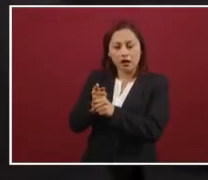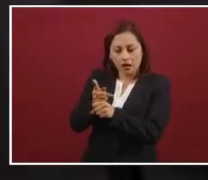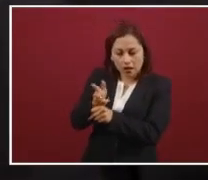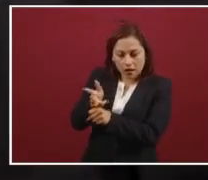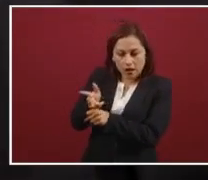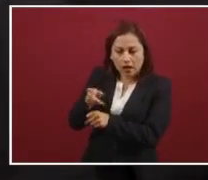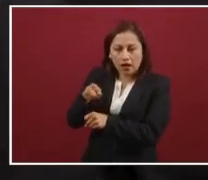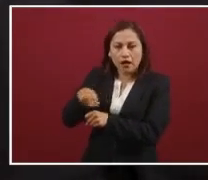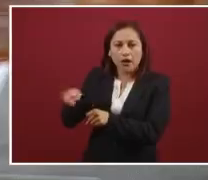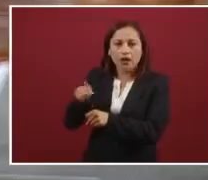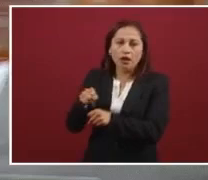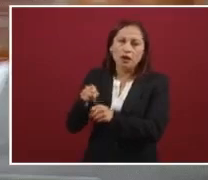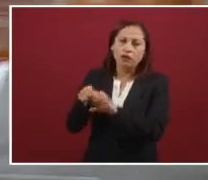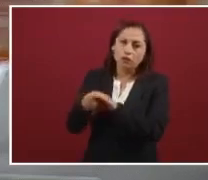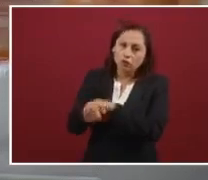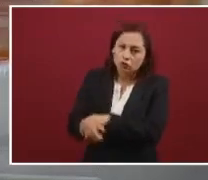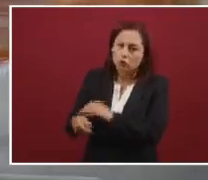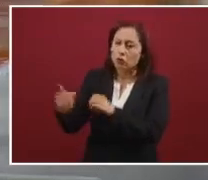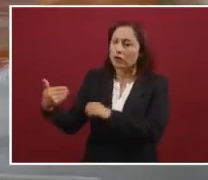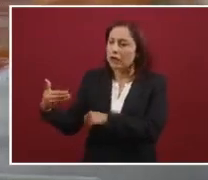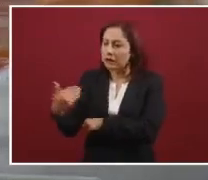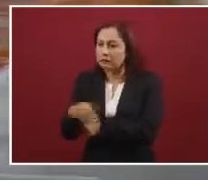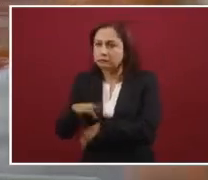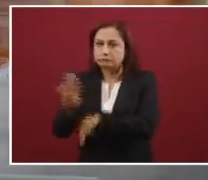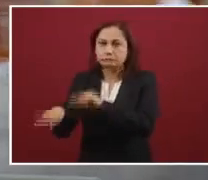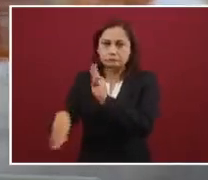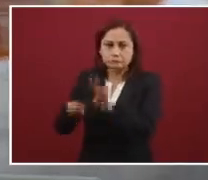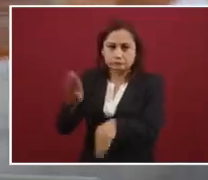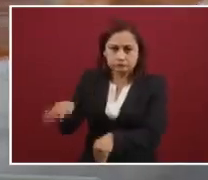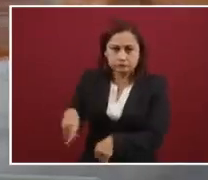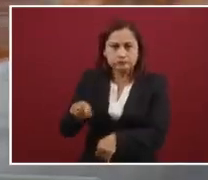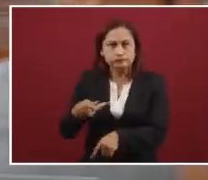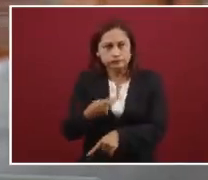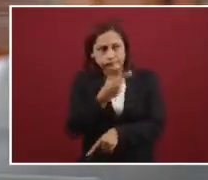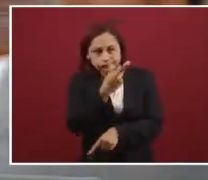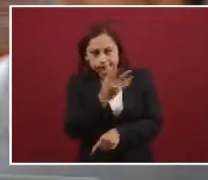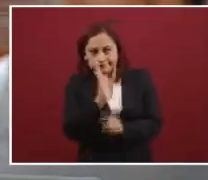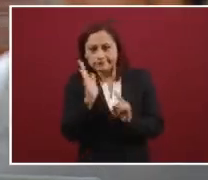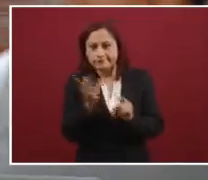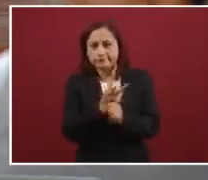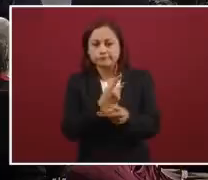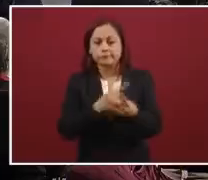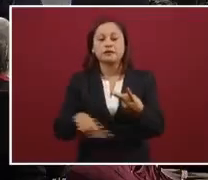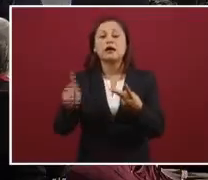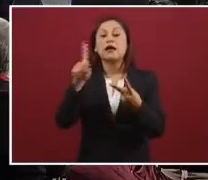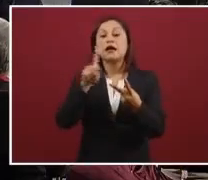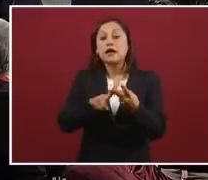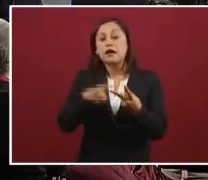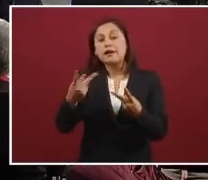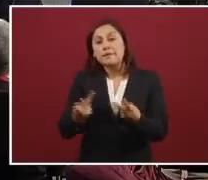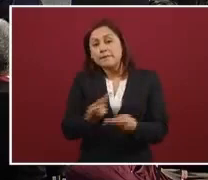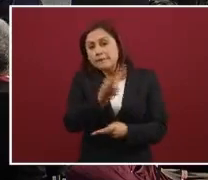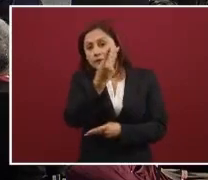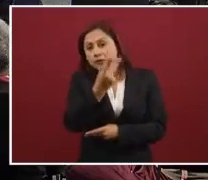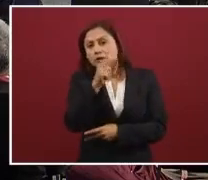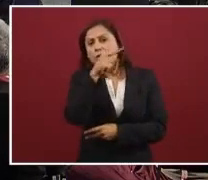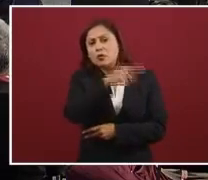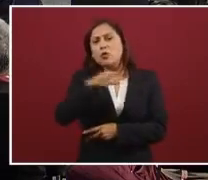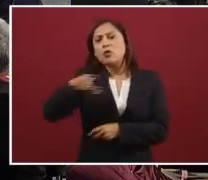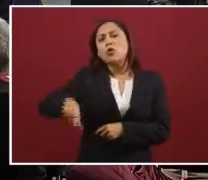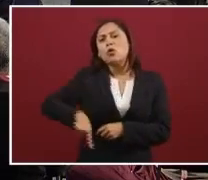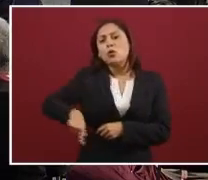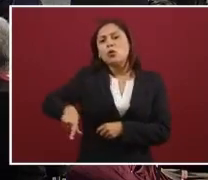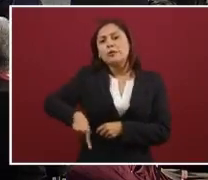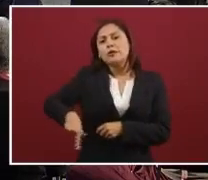peces muertos? Eso por un lado. Y bueno, ¿qué hará su gobierno respecto a este tipo de